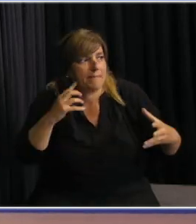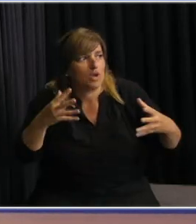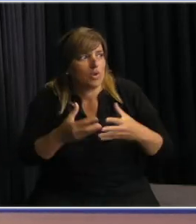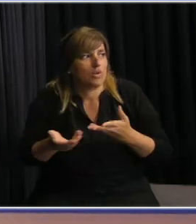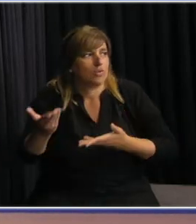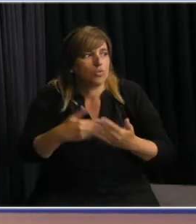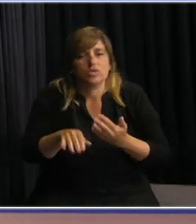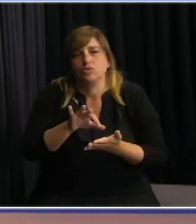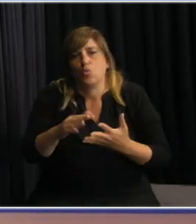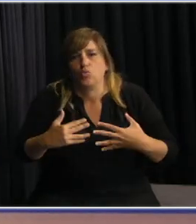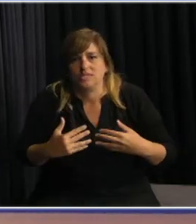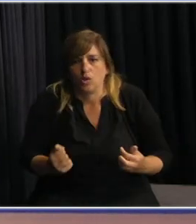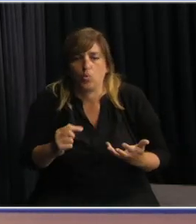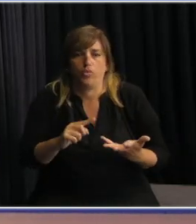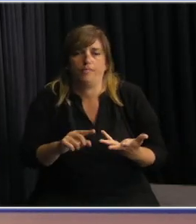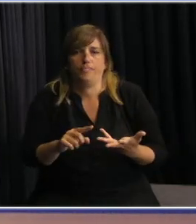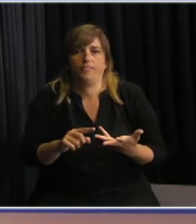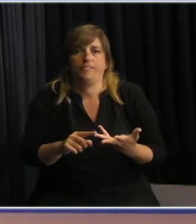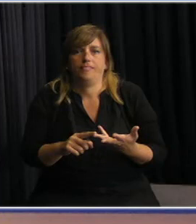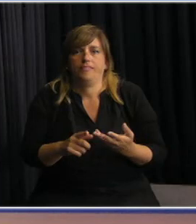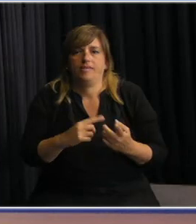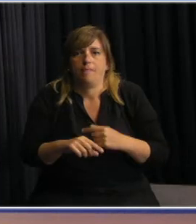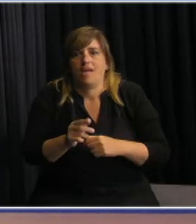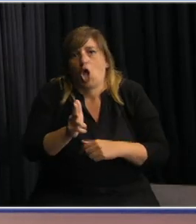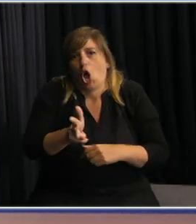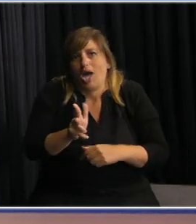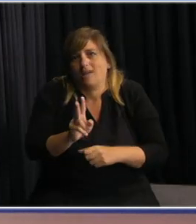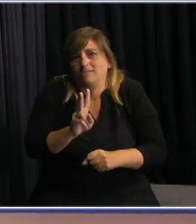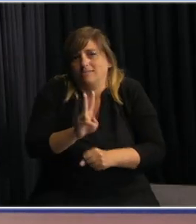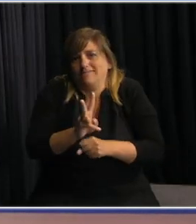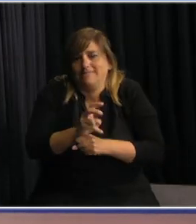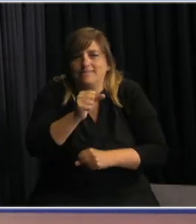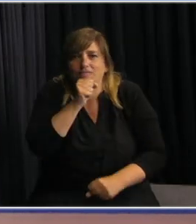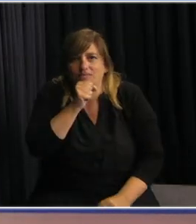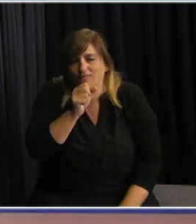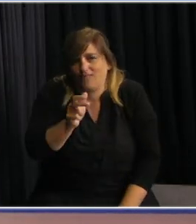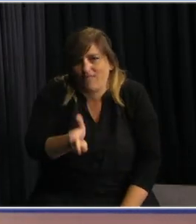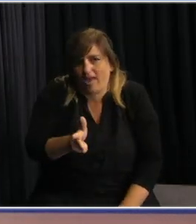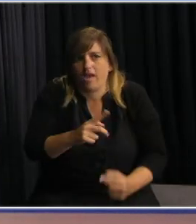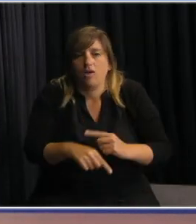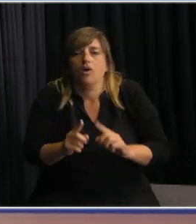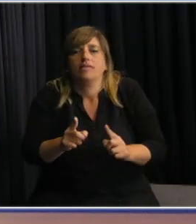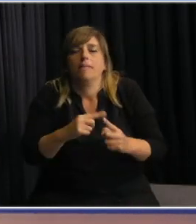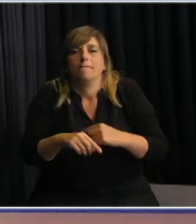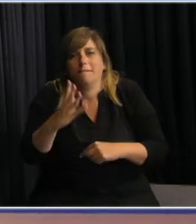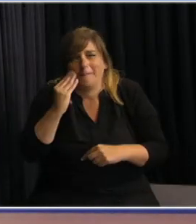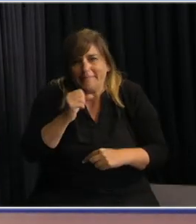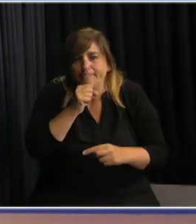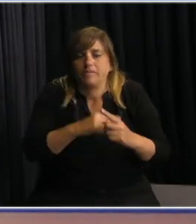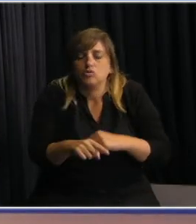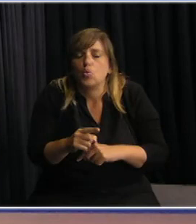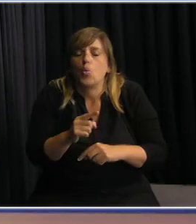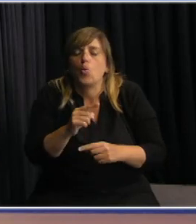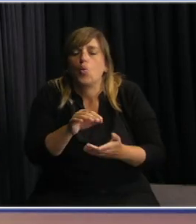salud, a los hogares de ancianos, a los residenciales y al sistema